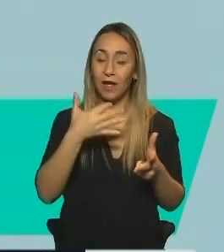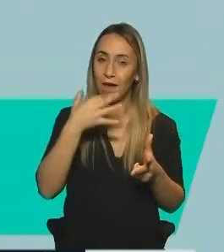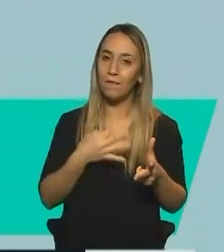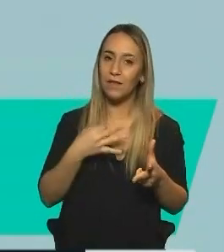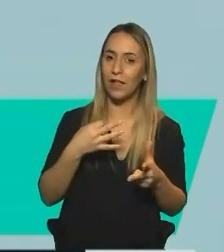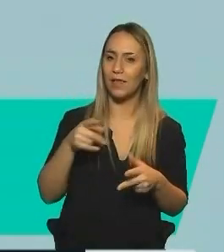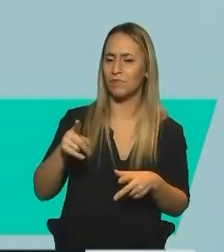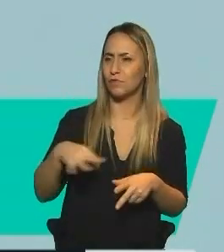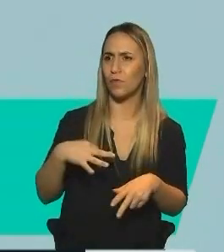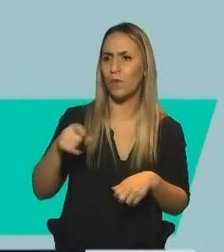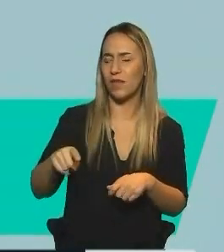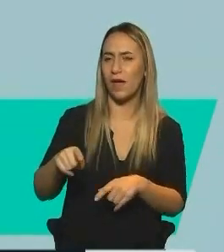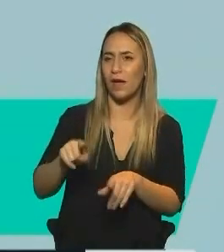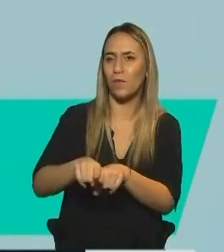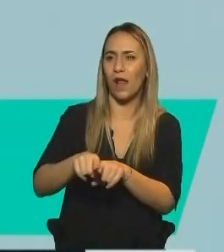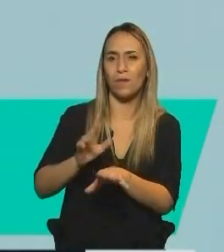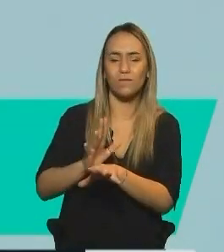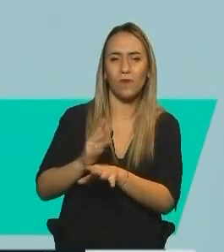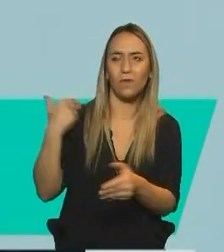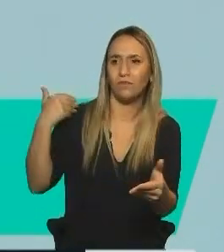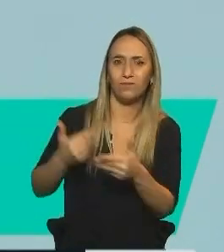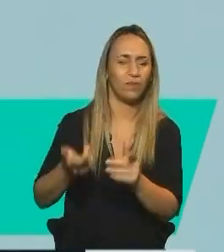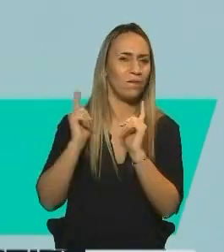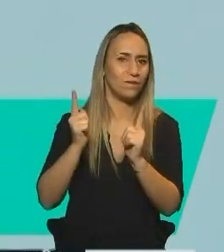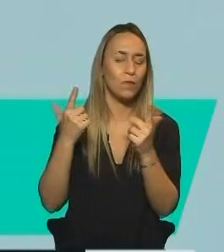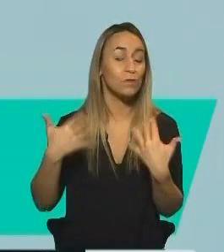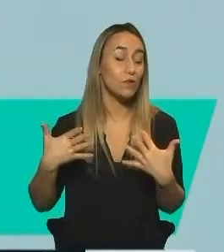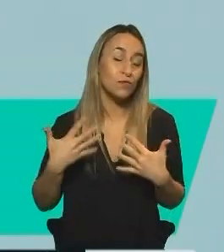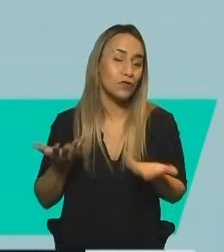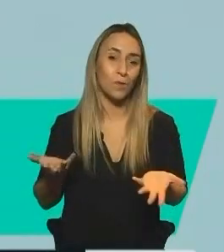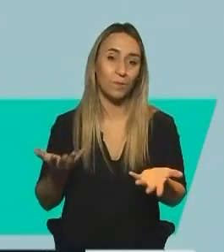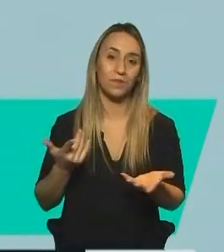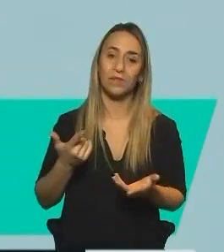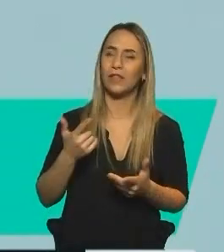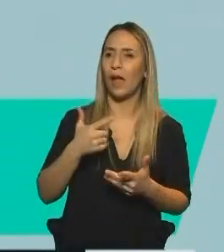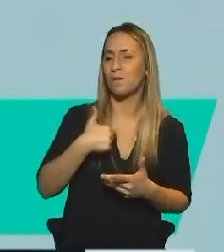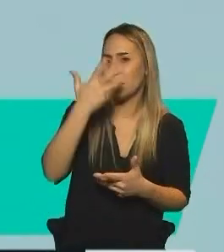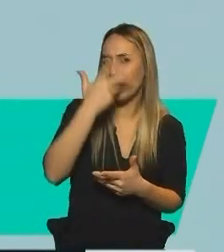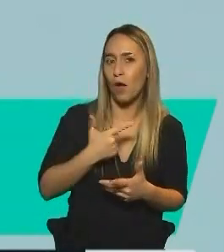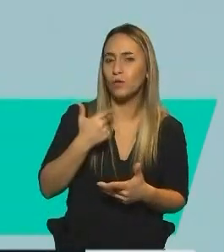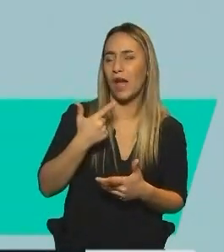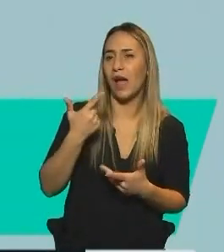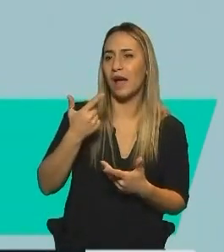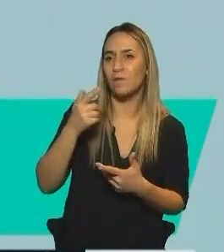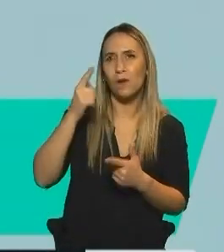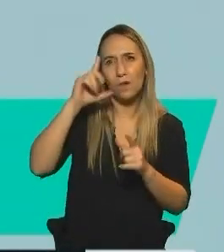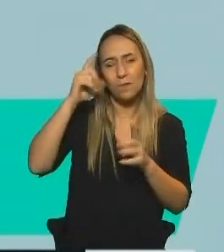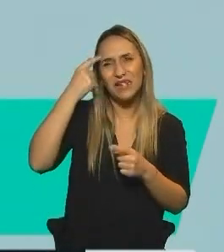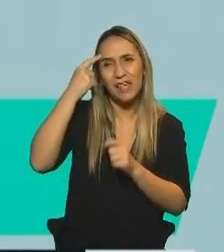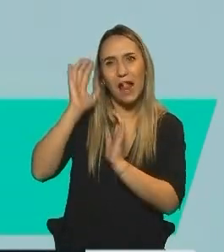disfrutó mucho su vida y nos gusta recordarlo de esa manera. Si bien lo extrañamos y todos los días pensamos en